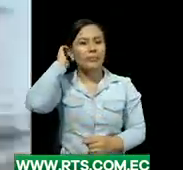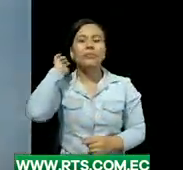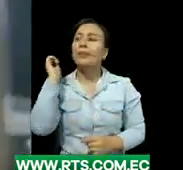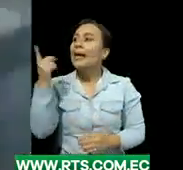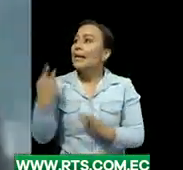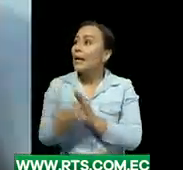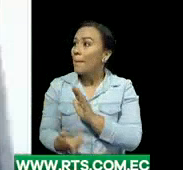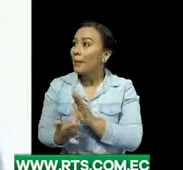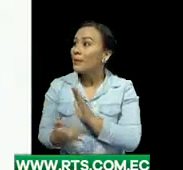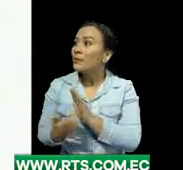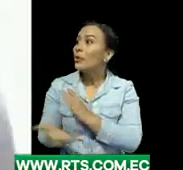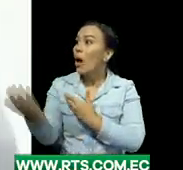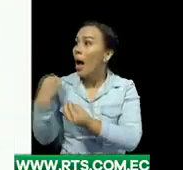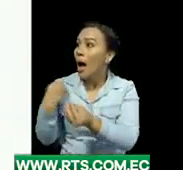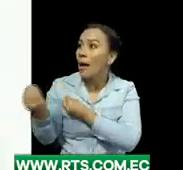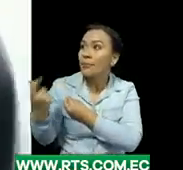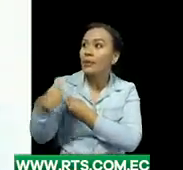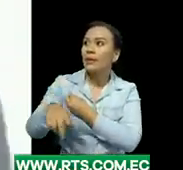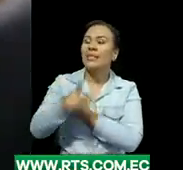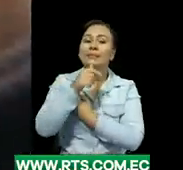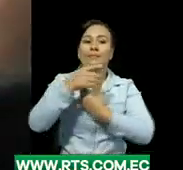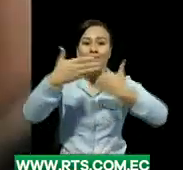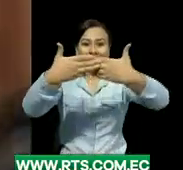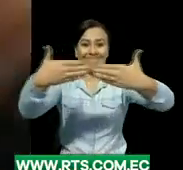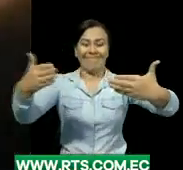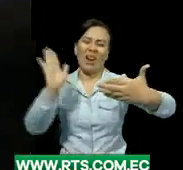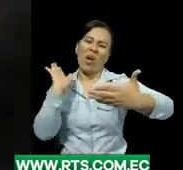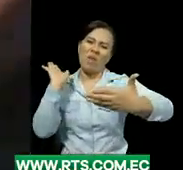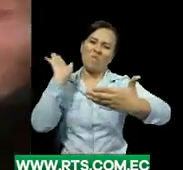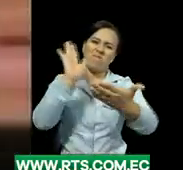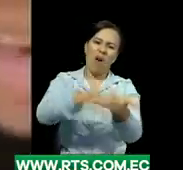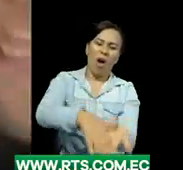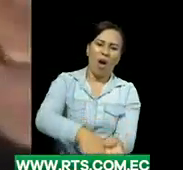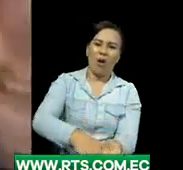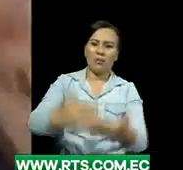Allá ya tumbaron la cerca.